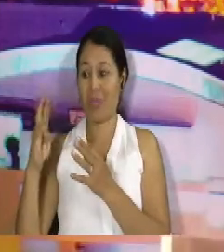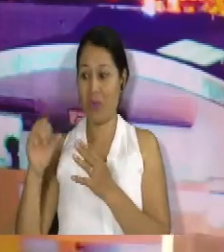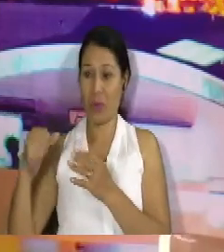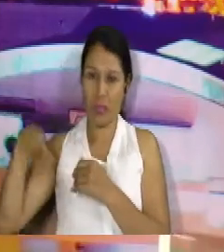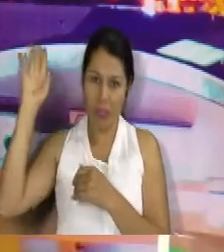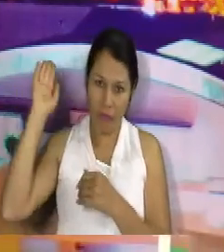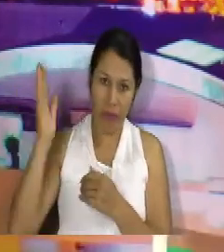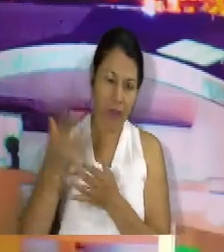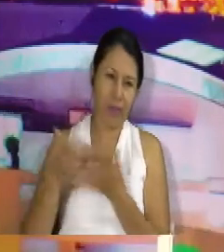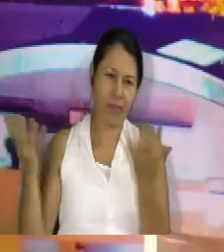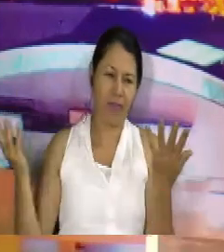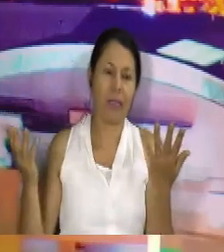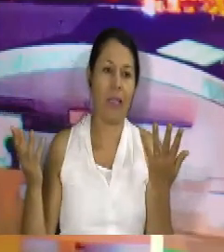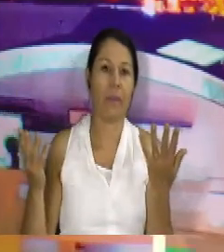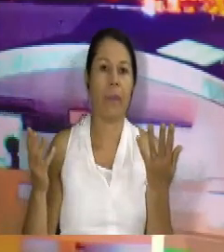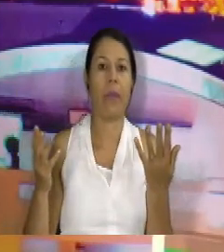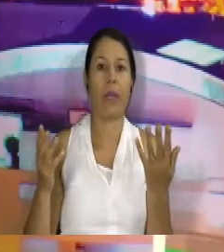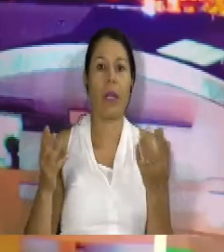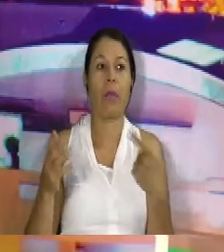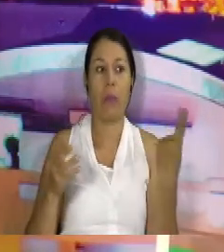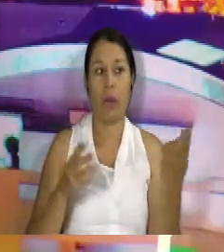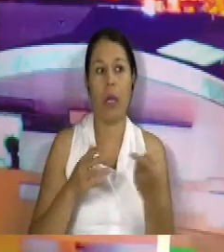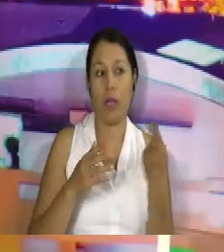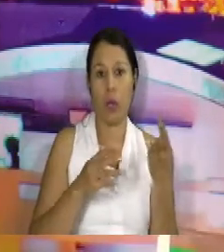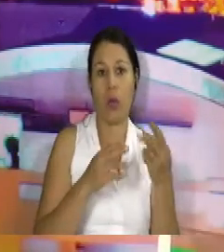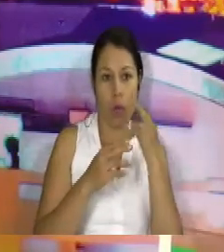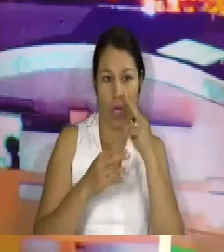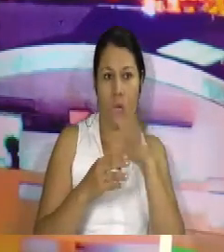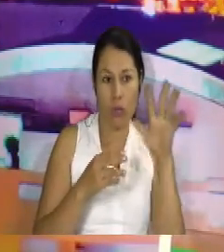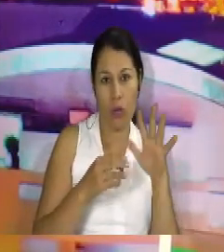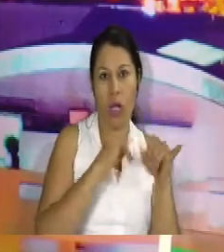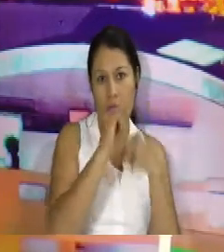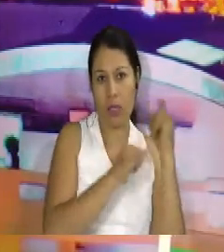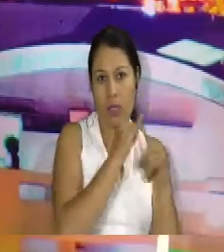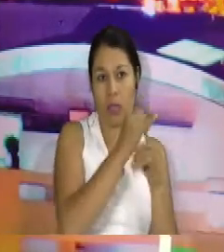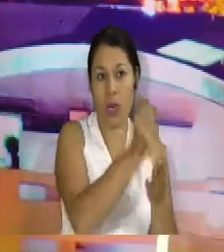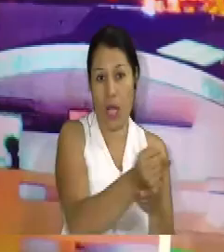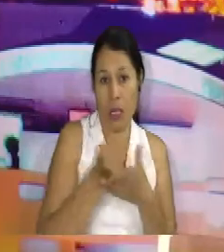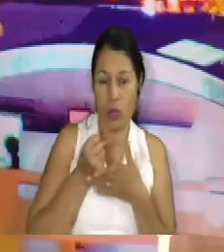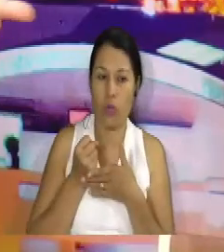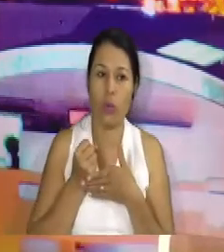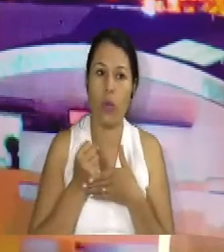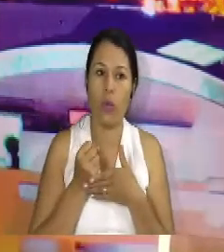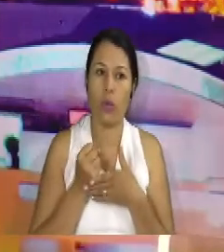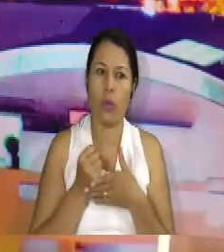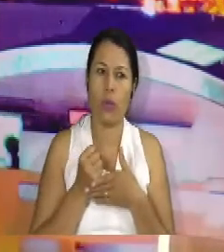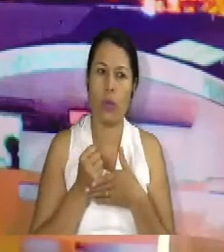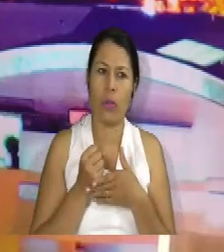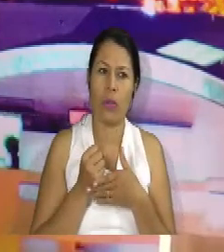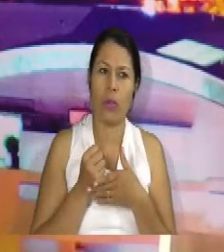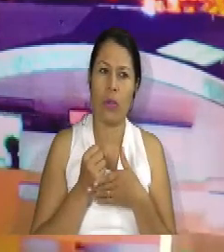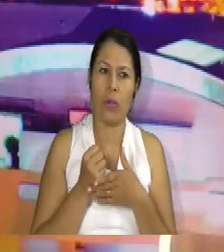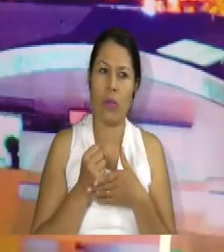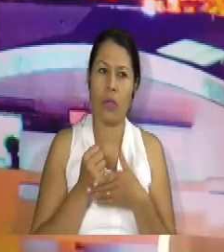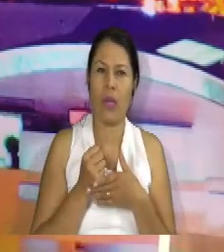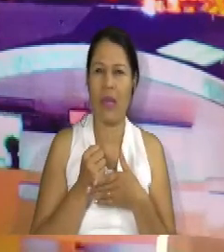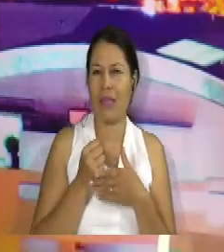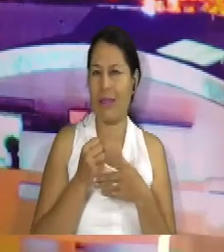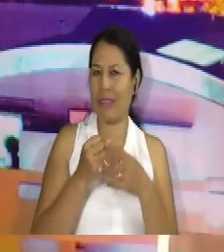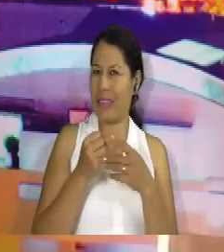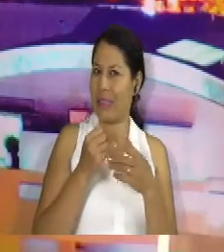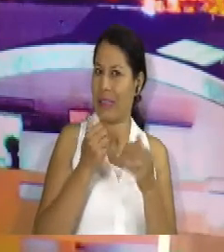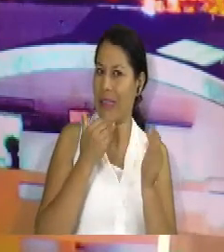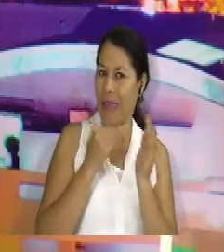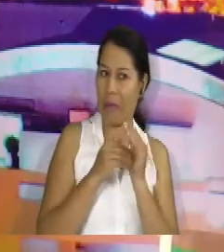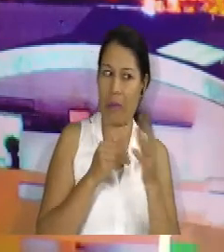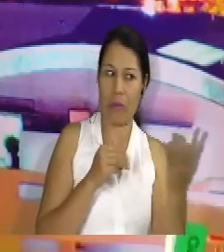como yo tuve tanta solidaridad nacional e internacional, entonces el tipo dijo, no, pues, tal vez pensaron, si lo matamos, lo volvemos, quién sabe qué, un mártir, entonces